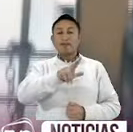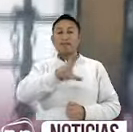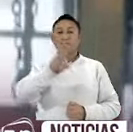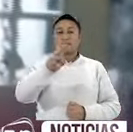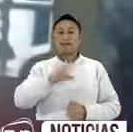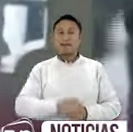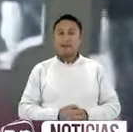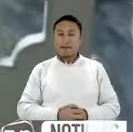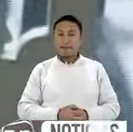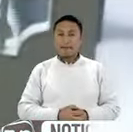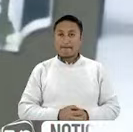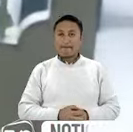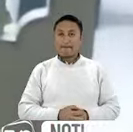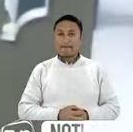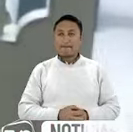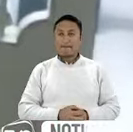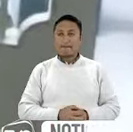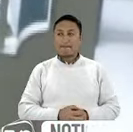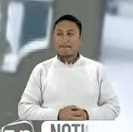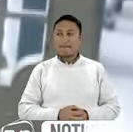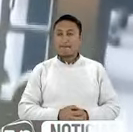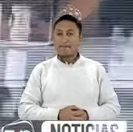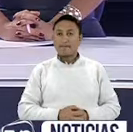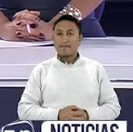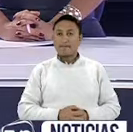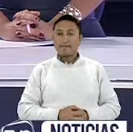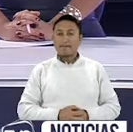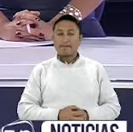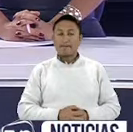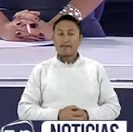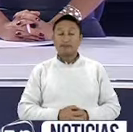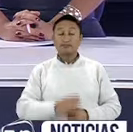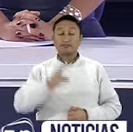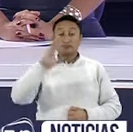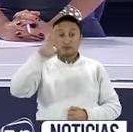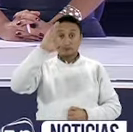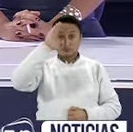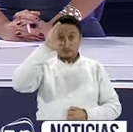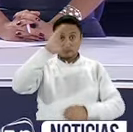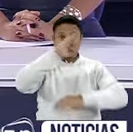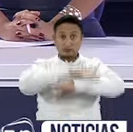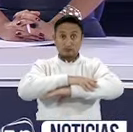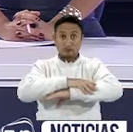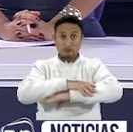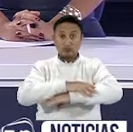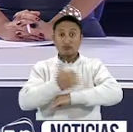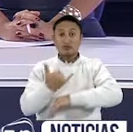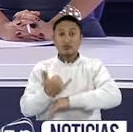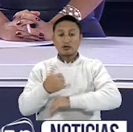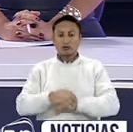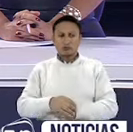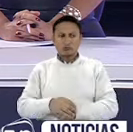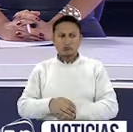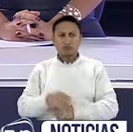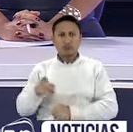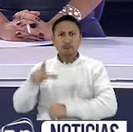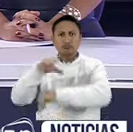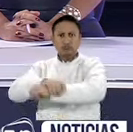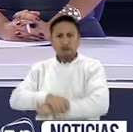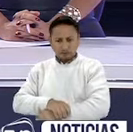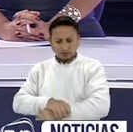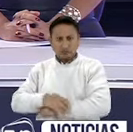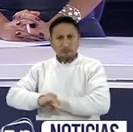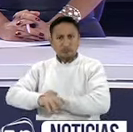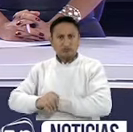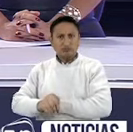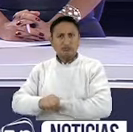36. Informó Iván Casamen. Un policía en servicio pasivo fue detenido por el presunto delito de robo. Otros